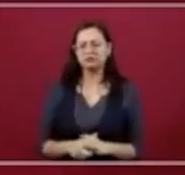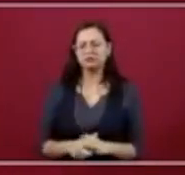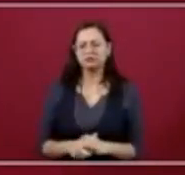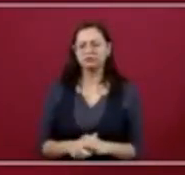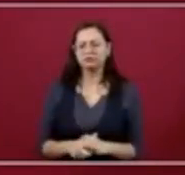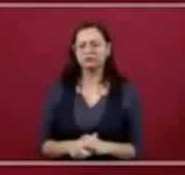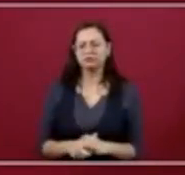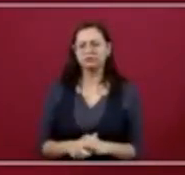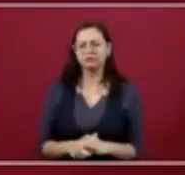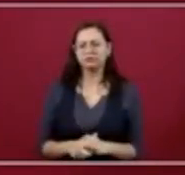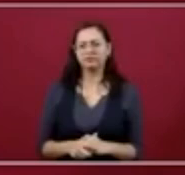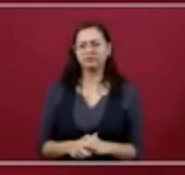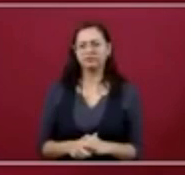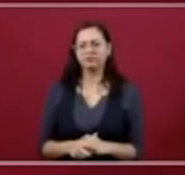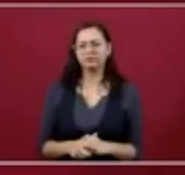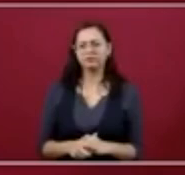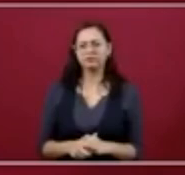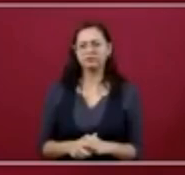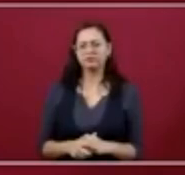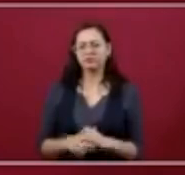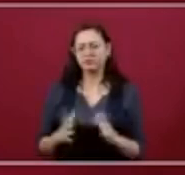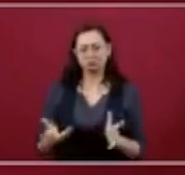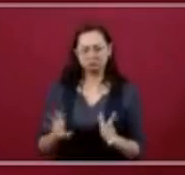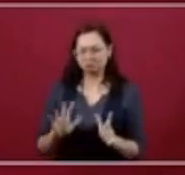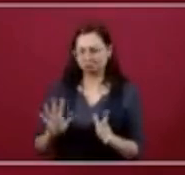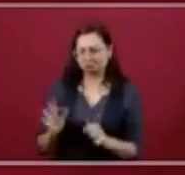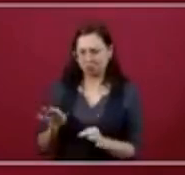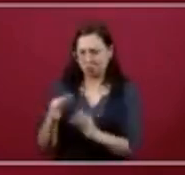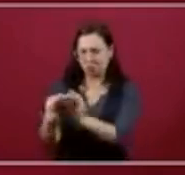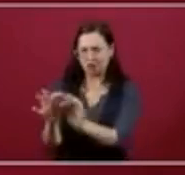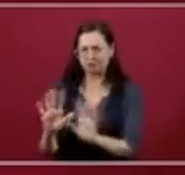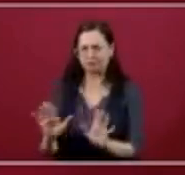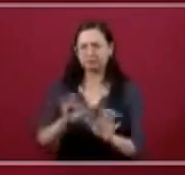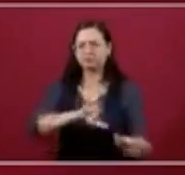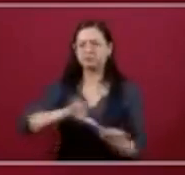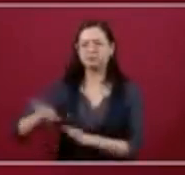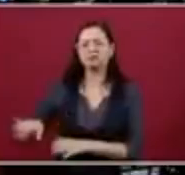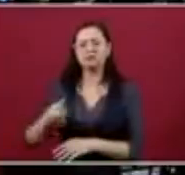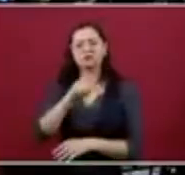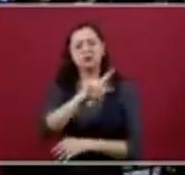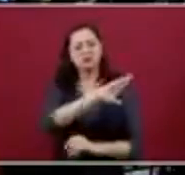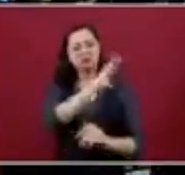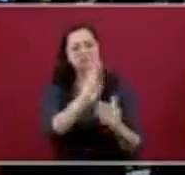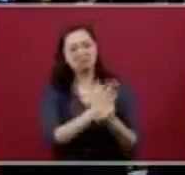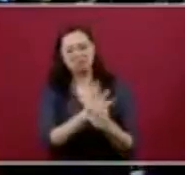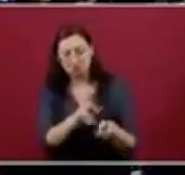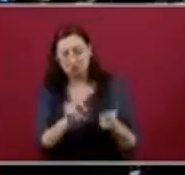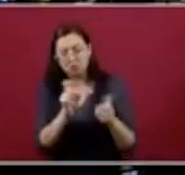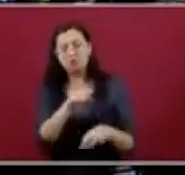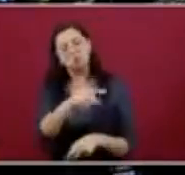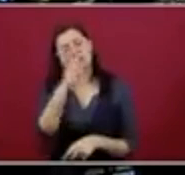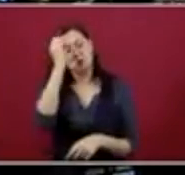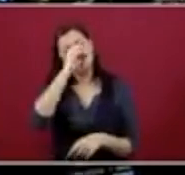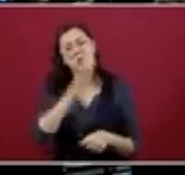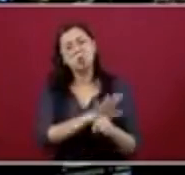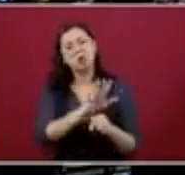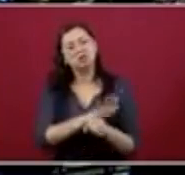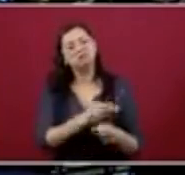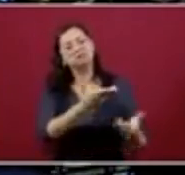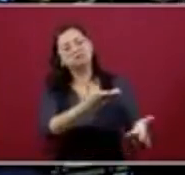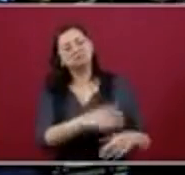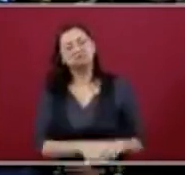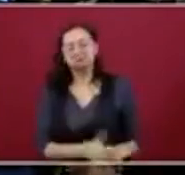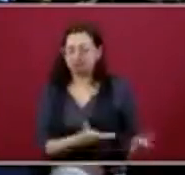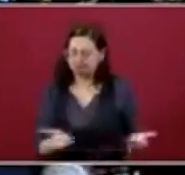de si se sustrajeron expedientes, no sé tú, ¿cuál es tu opinión sobre esto? Sí,